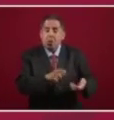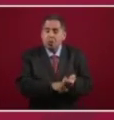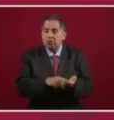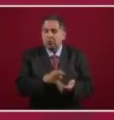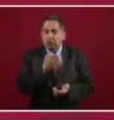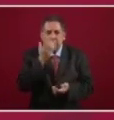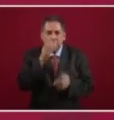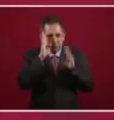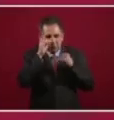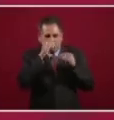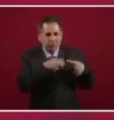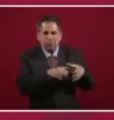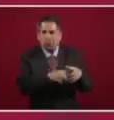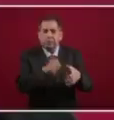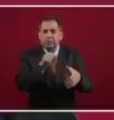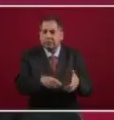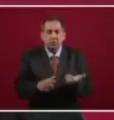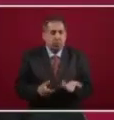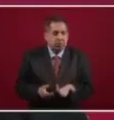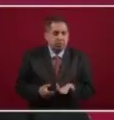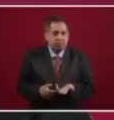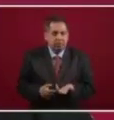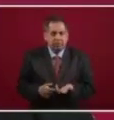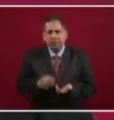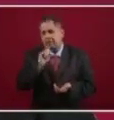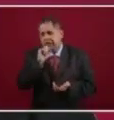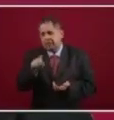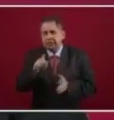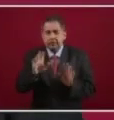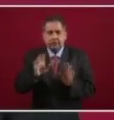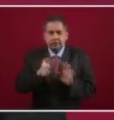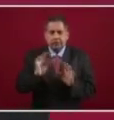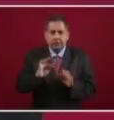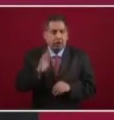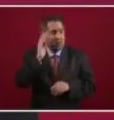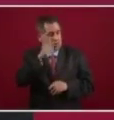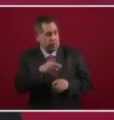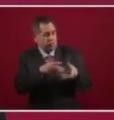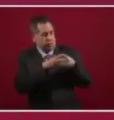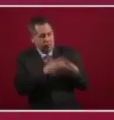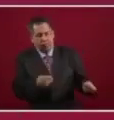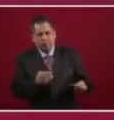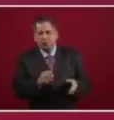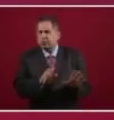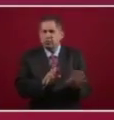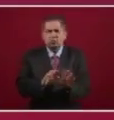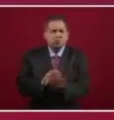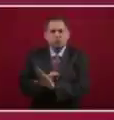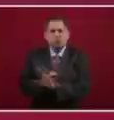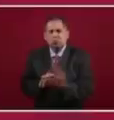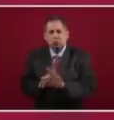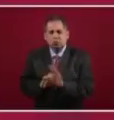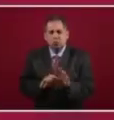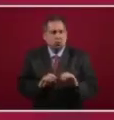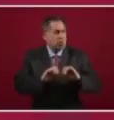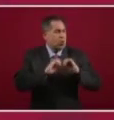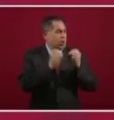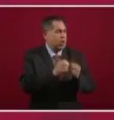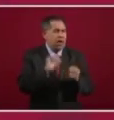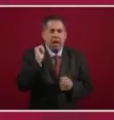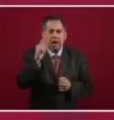además no debemos de apostar a que desaparezca ninguna